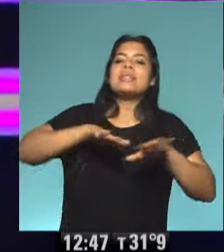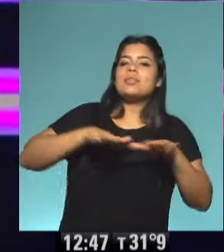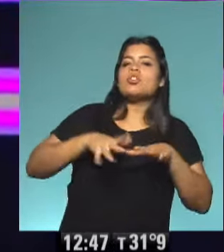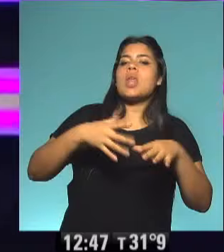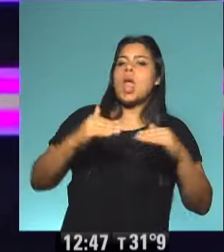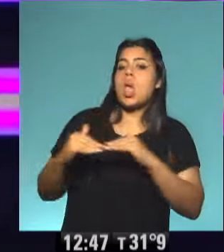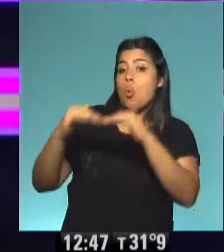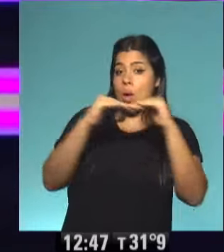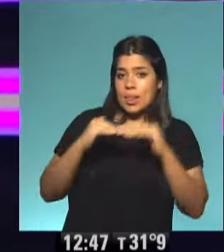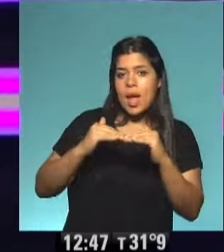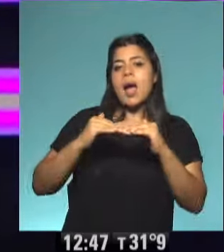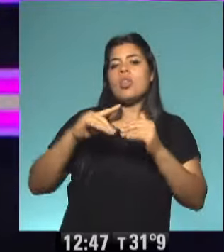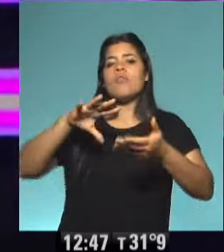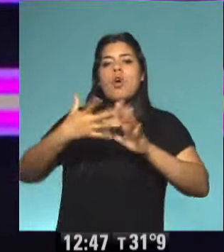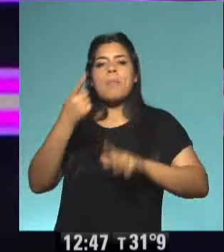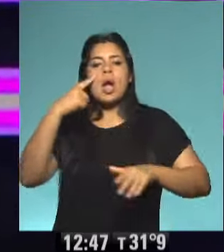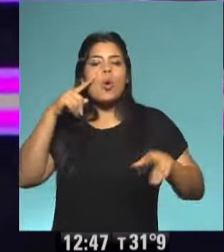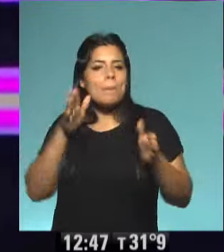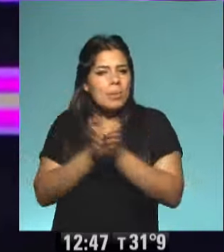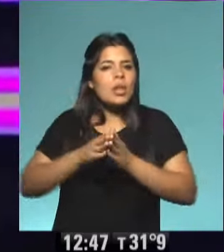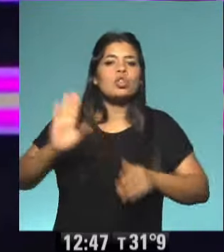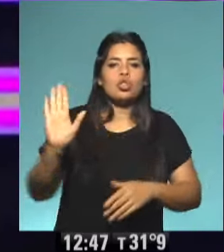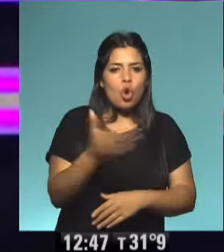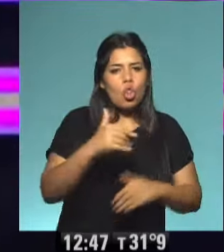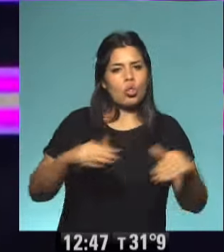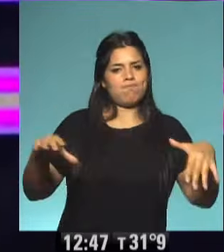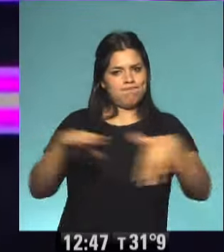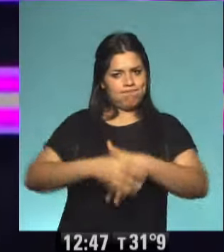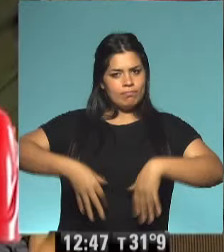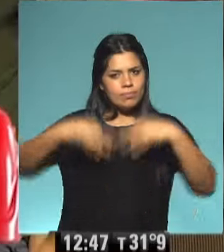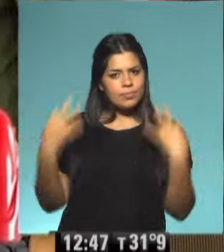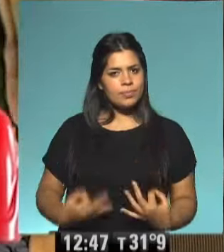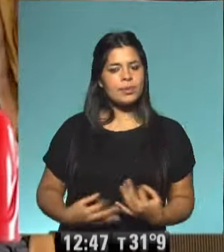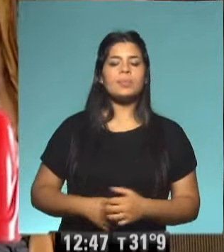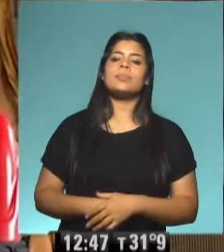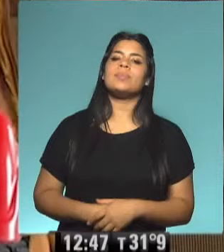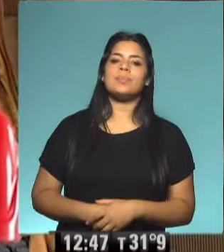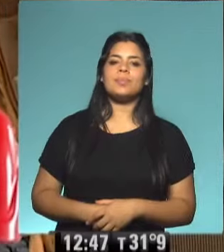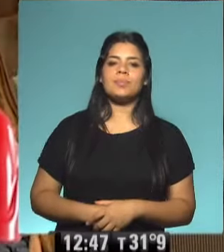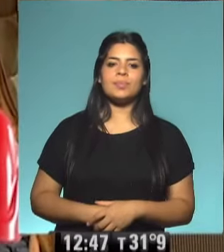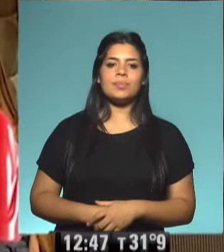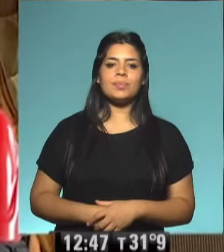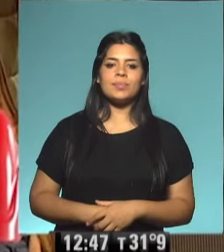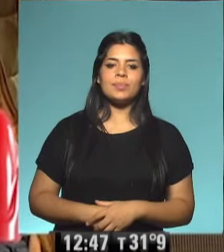una convivencia más igualitaria, más justa. Así que, bueno, en eso estamos.